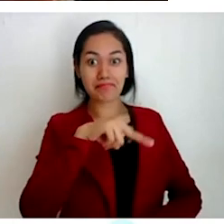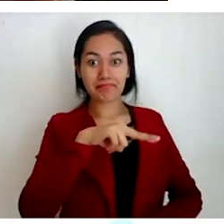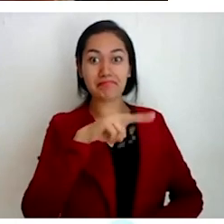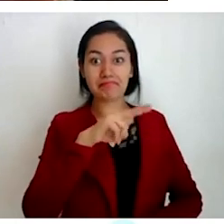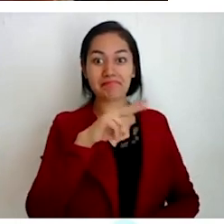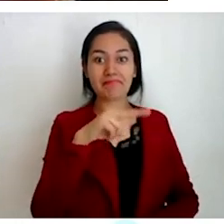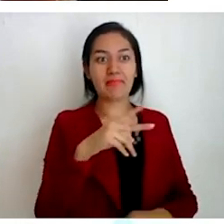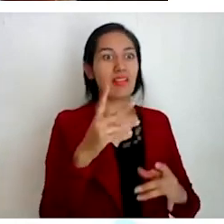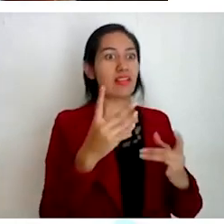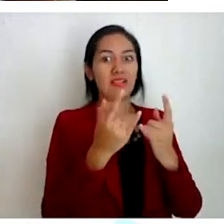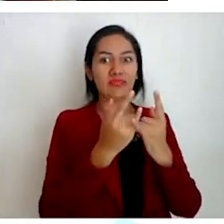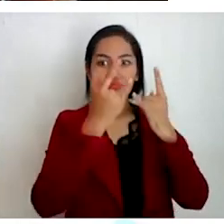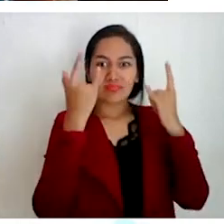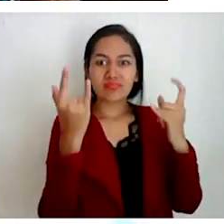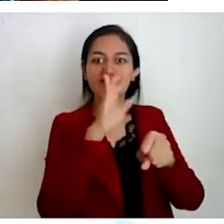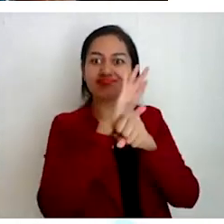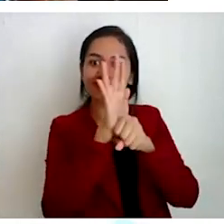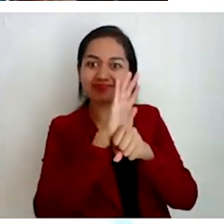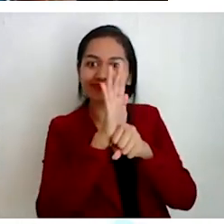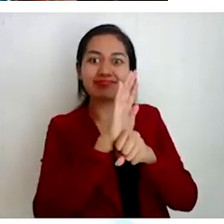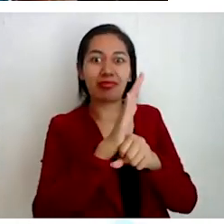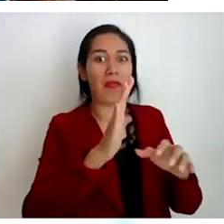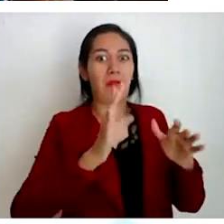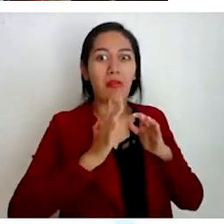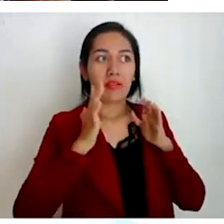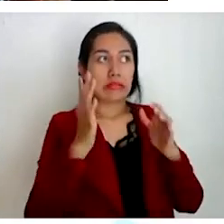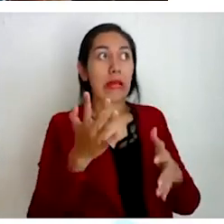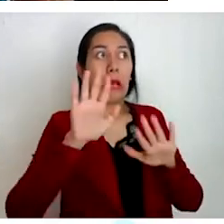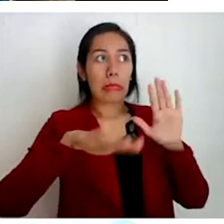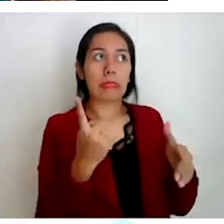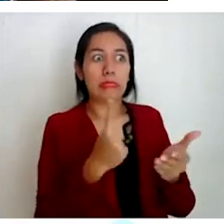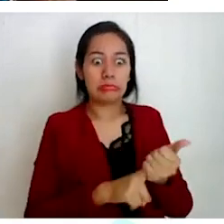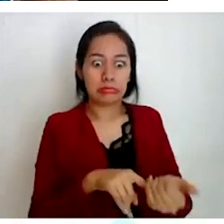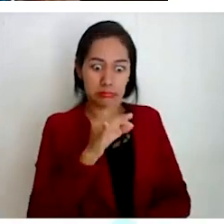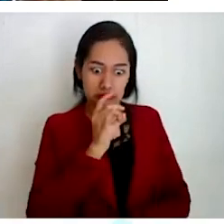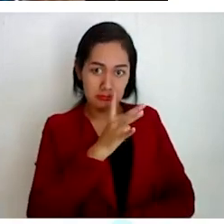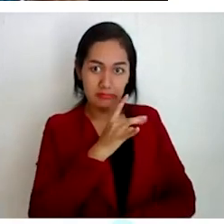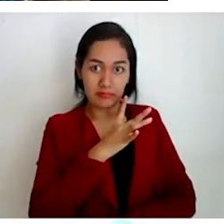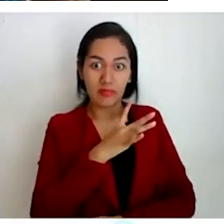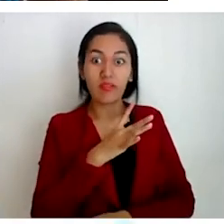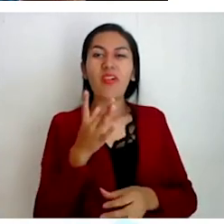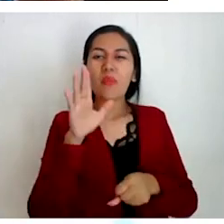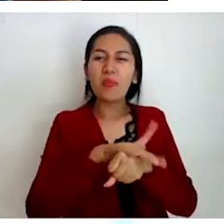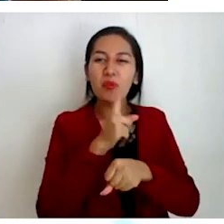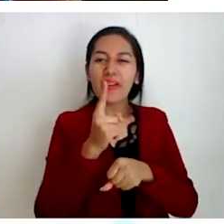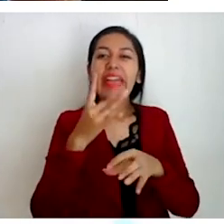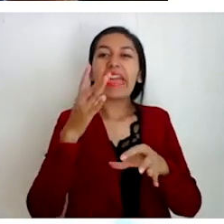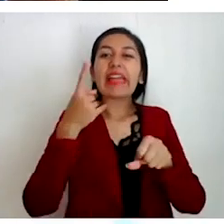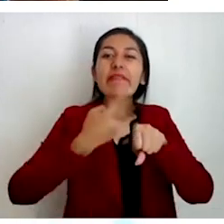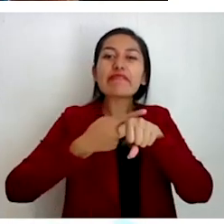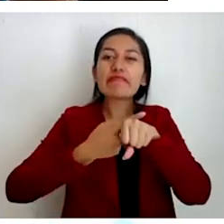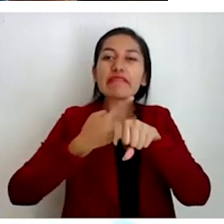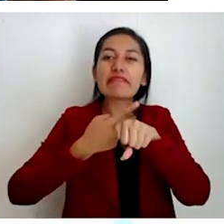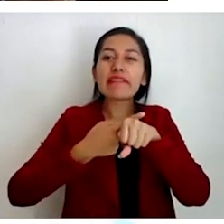esas películas, un tanto el miedo a que la enfermedad se crea en laboratorios o tiene que ver con